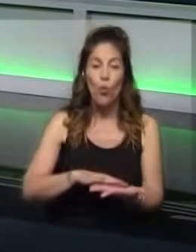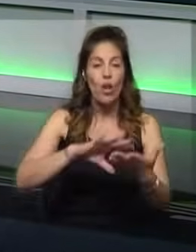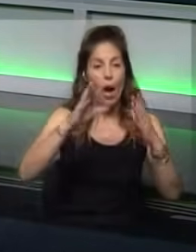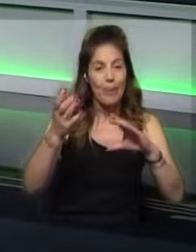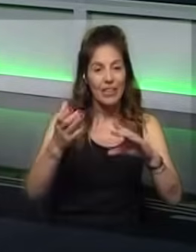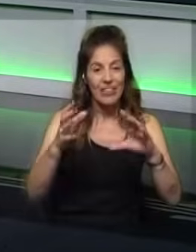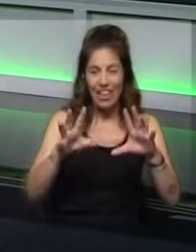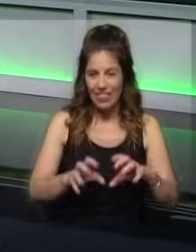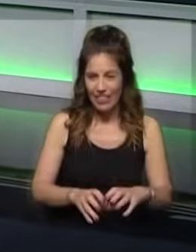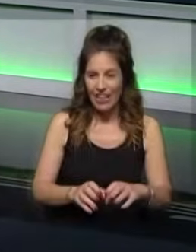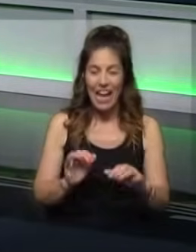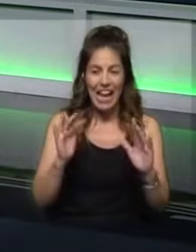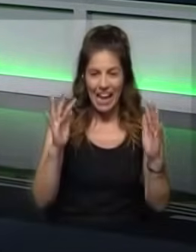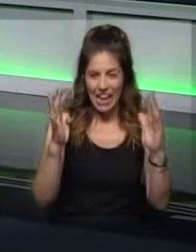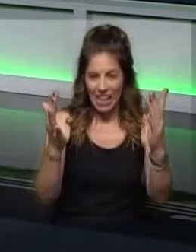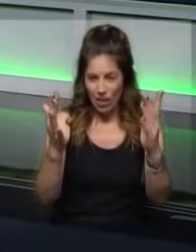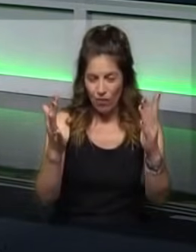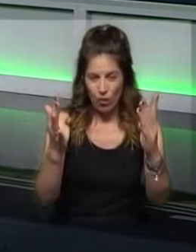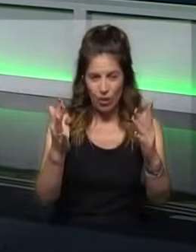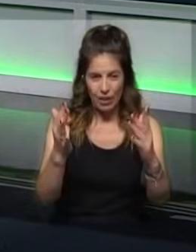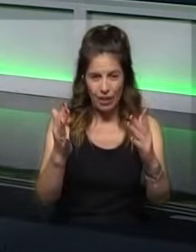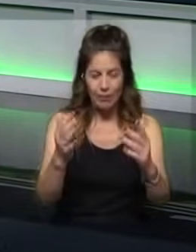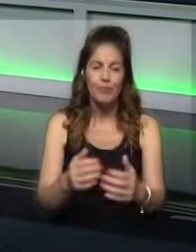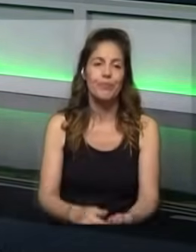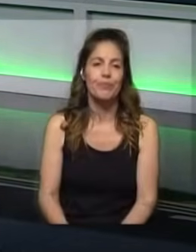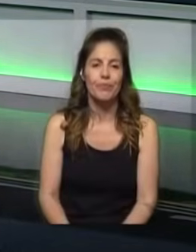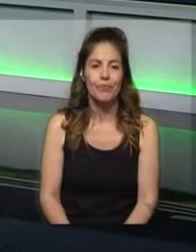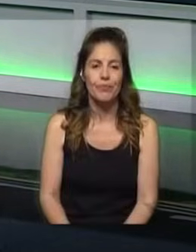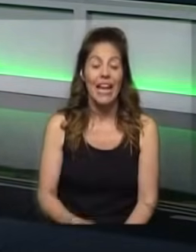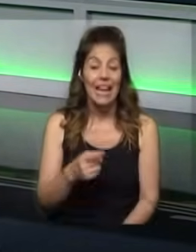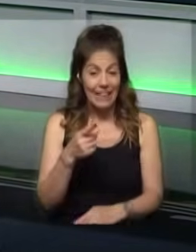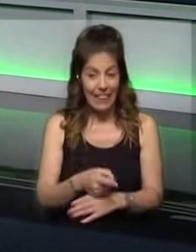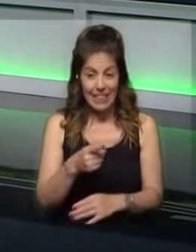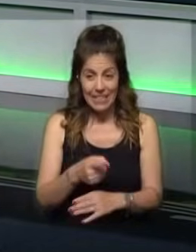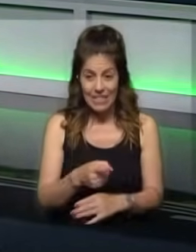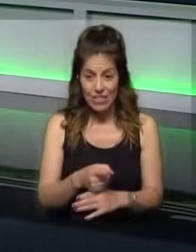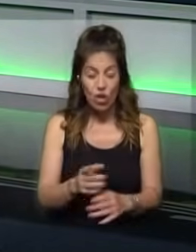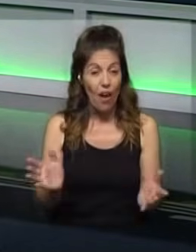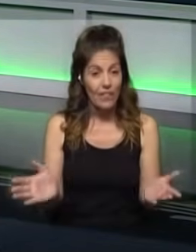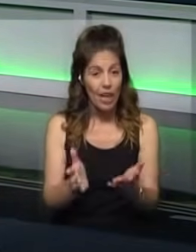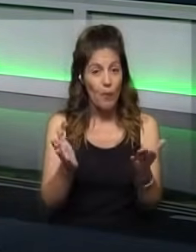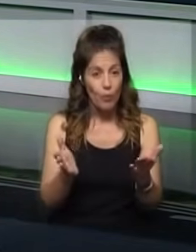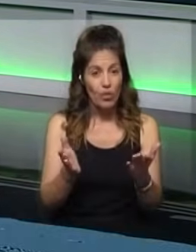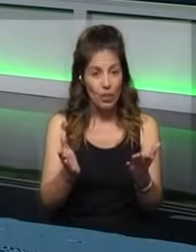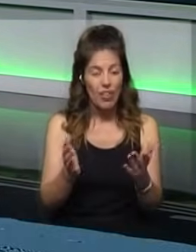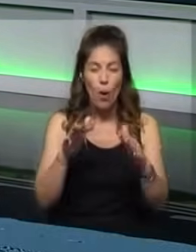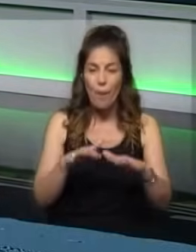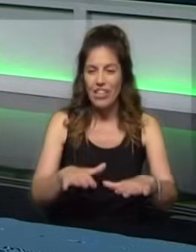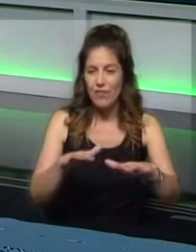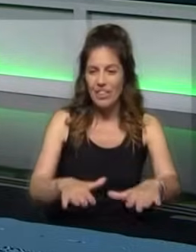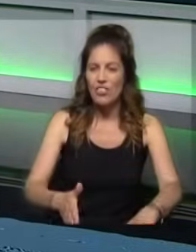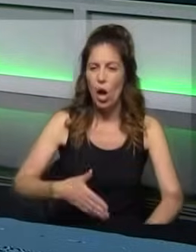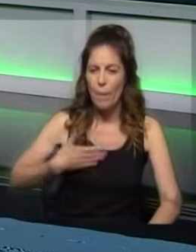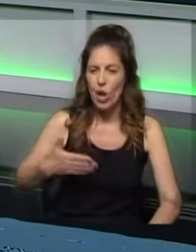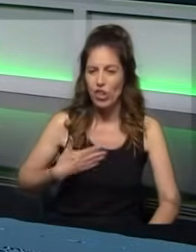estragos en el bosque de donoso en el departamento de Colón en ese país esta decisión había motivado Bueno una serie de manifestaciones